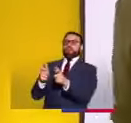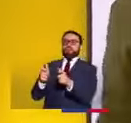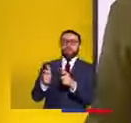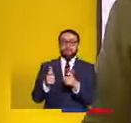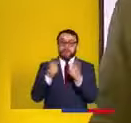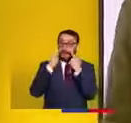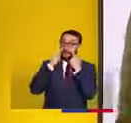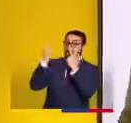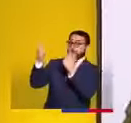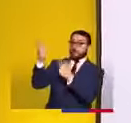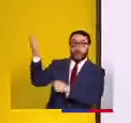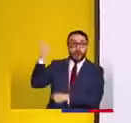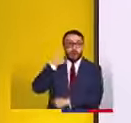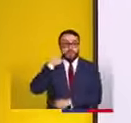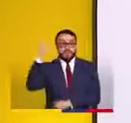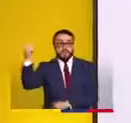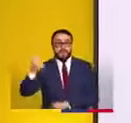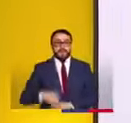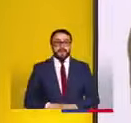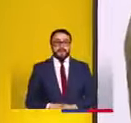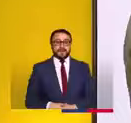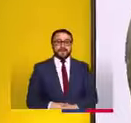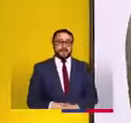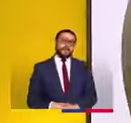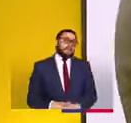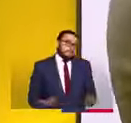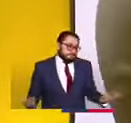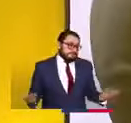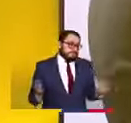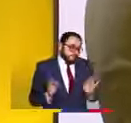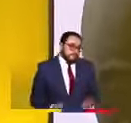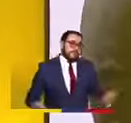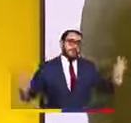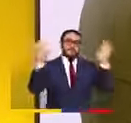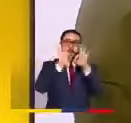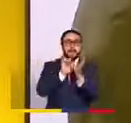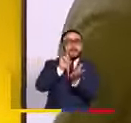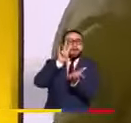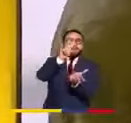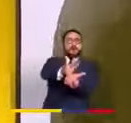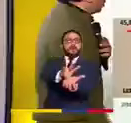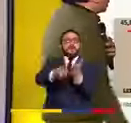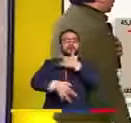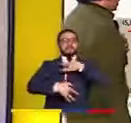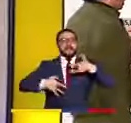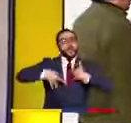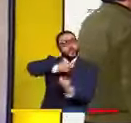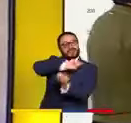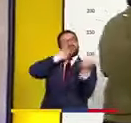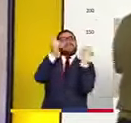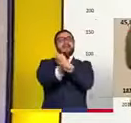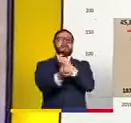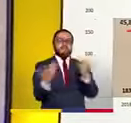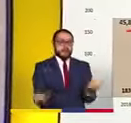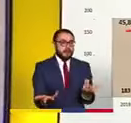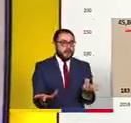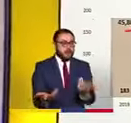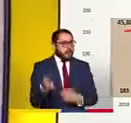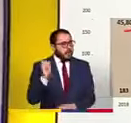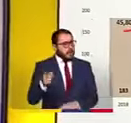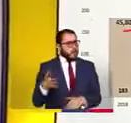Visualmente pues se ve la importancia de cambiar el modelo, porque ¿qué empezó a haber